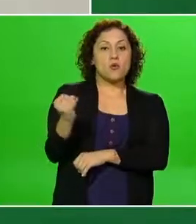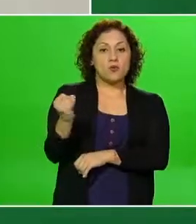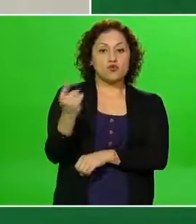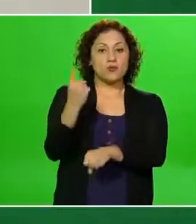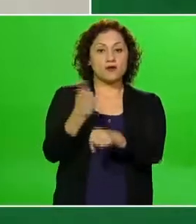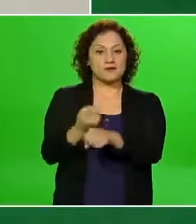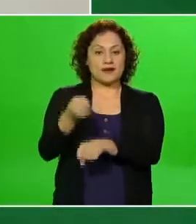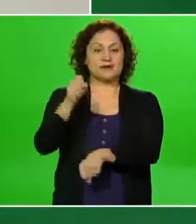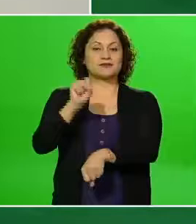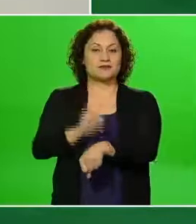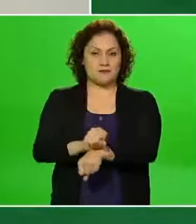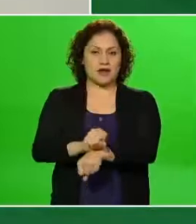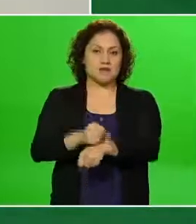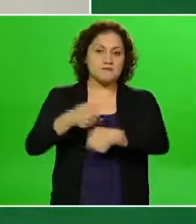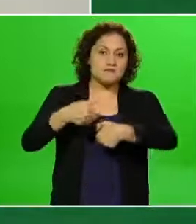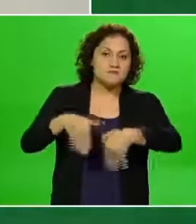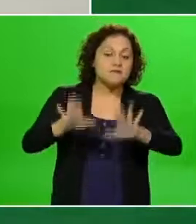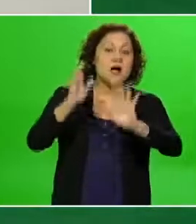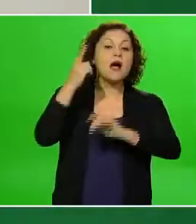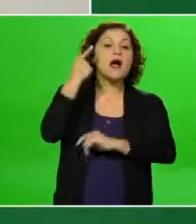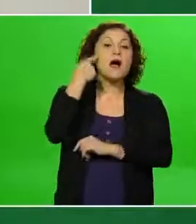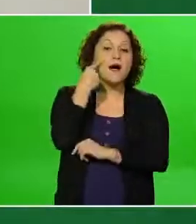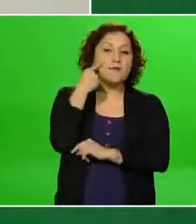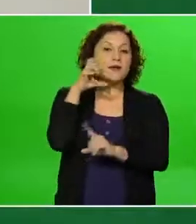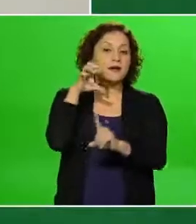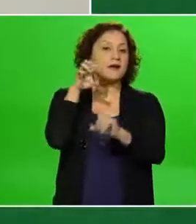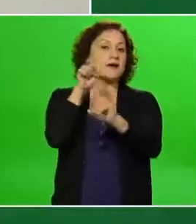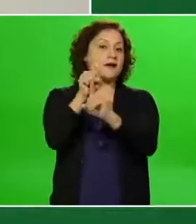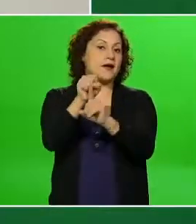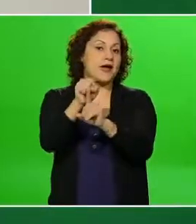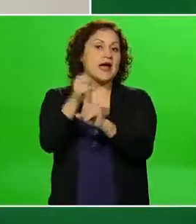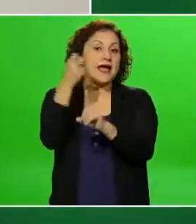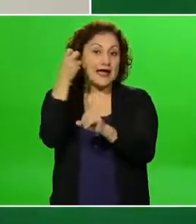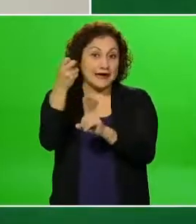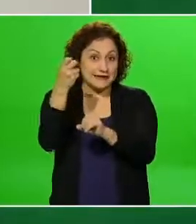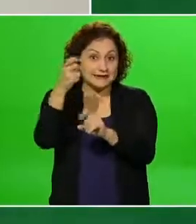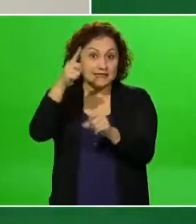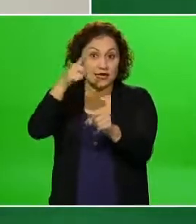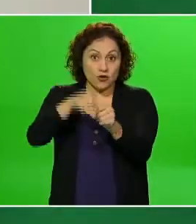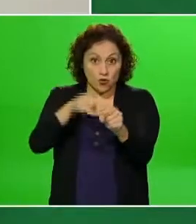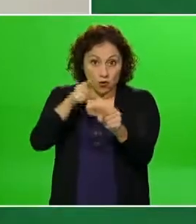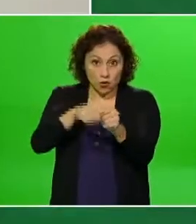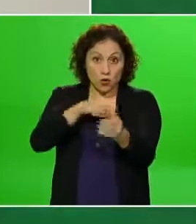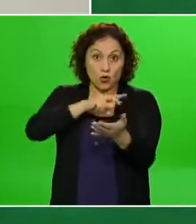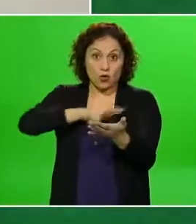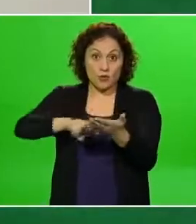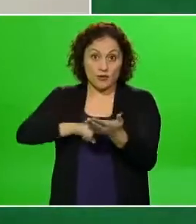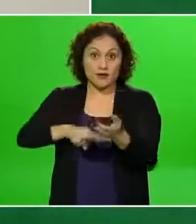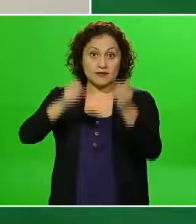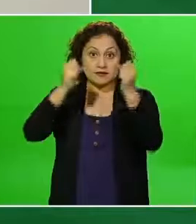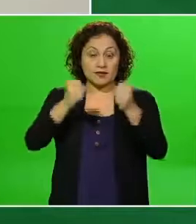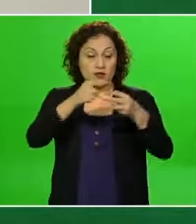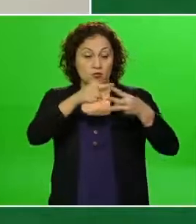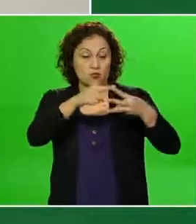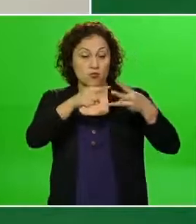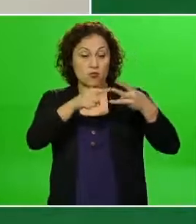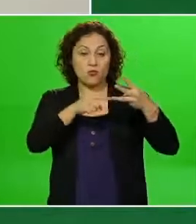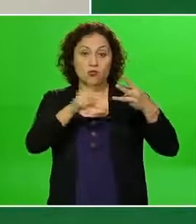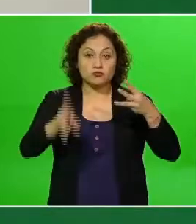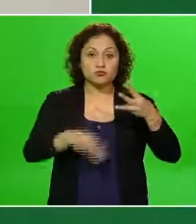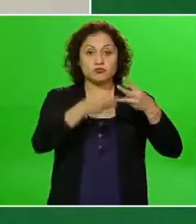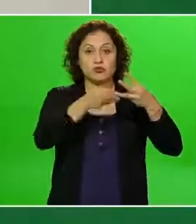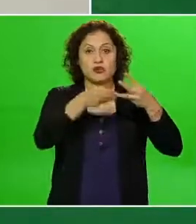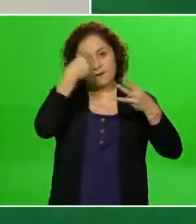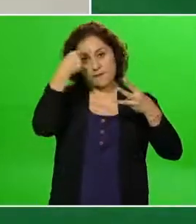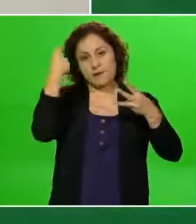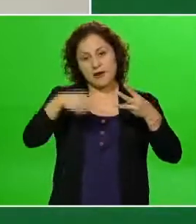cuando realmente veremos si se alcanza este criterio de seguridad que sería necesario para que la